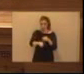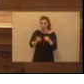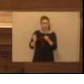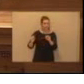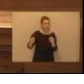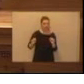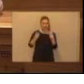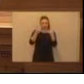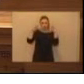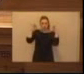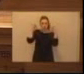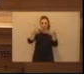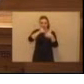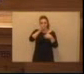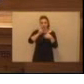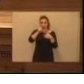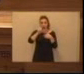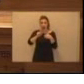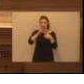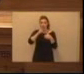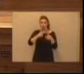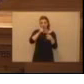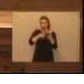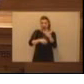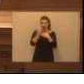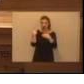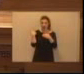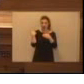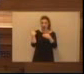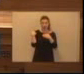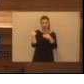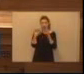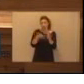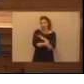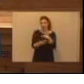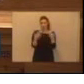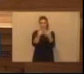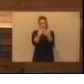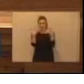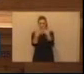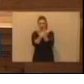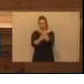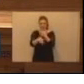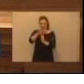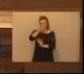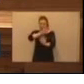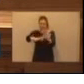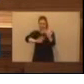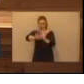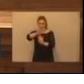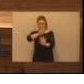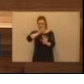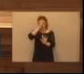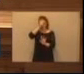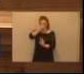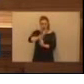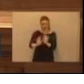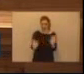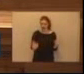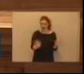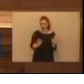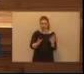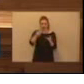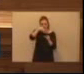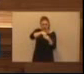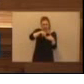la Zalia, porque las anteriores que habían llegado a esta Cámara era una mezcla, una especie de batiburrillo. Donde se incluía la